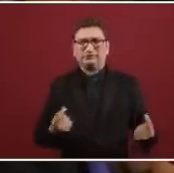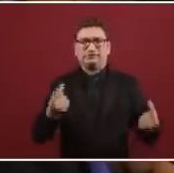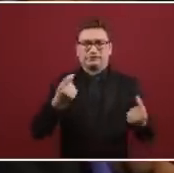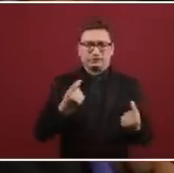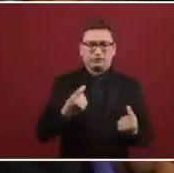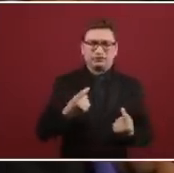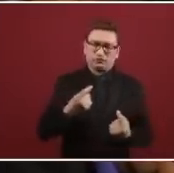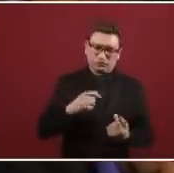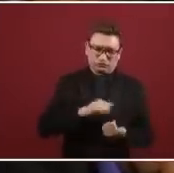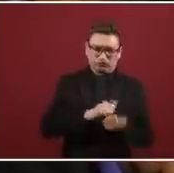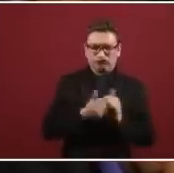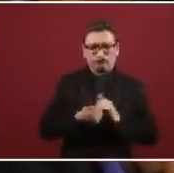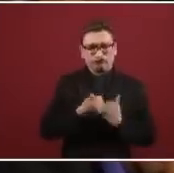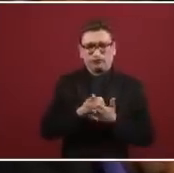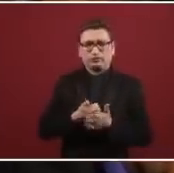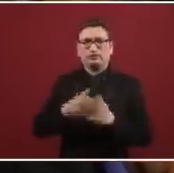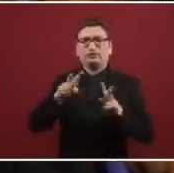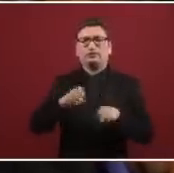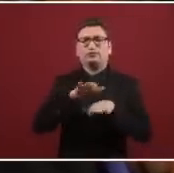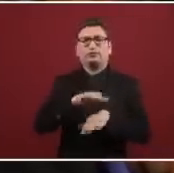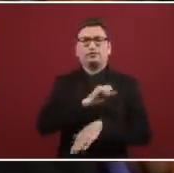niñez en materia de salud?